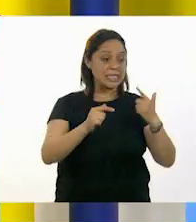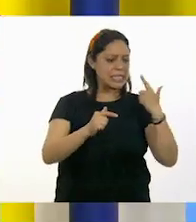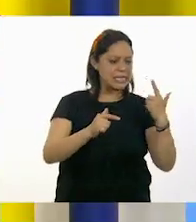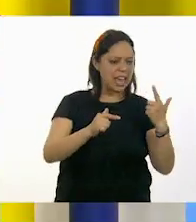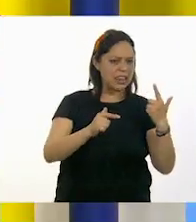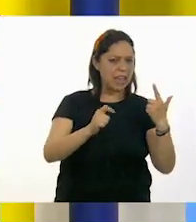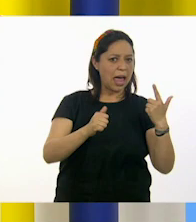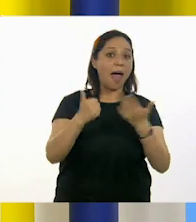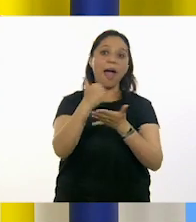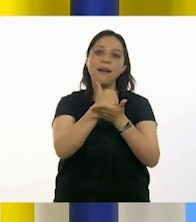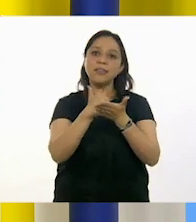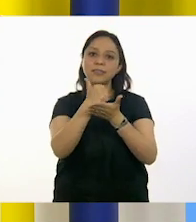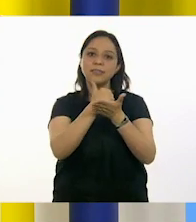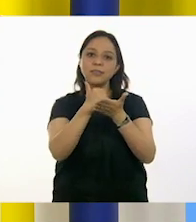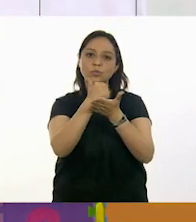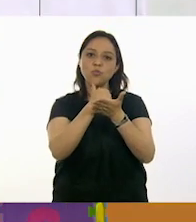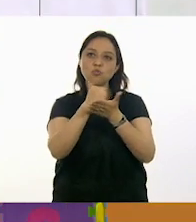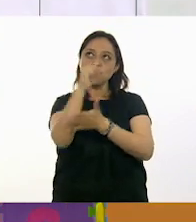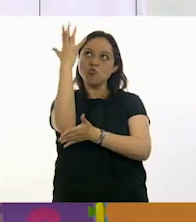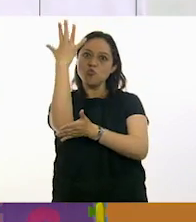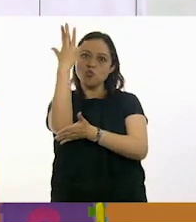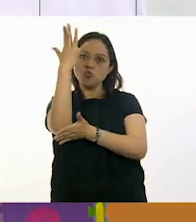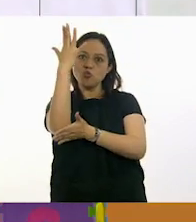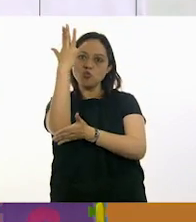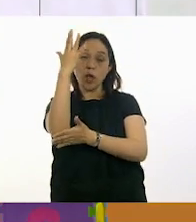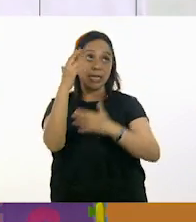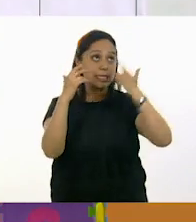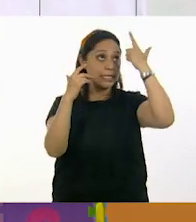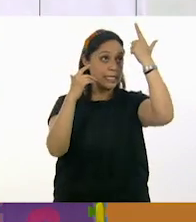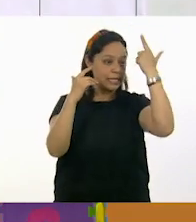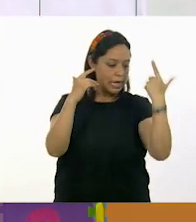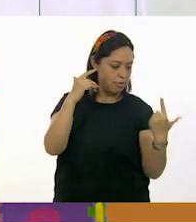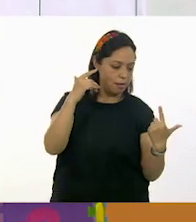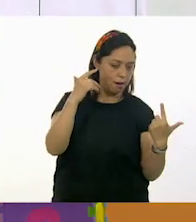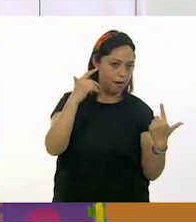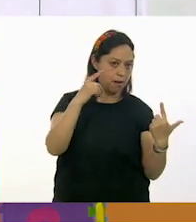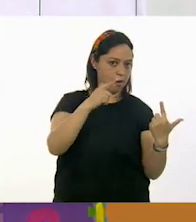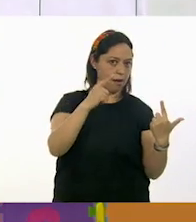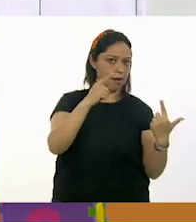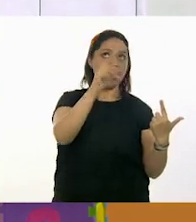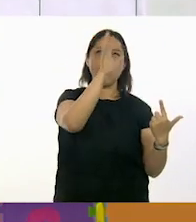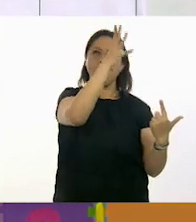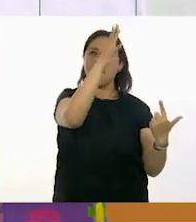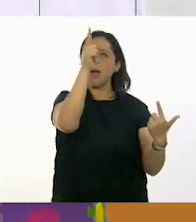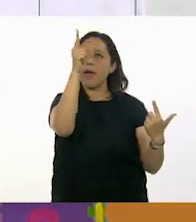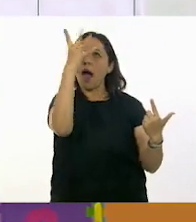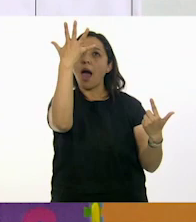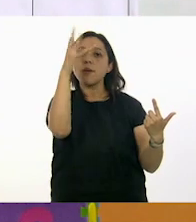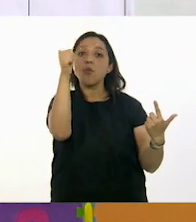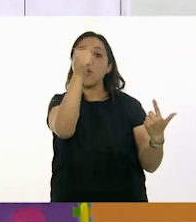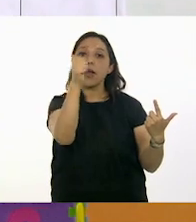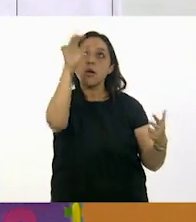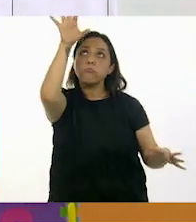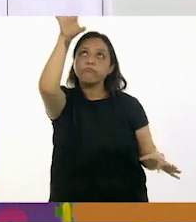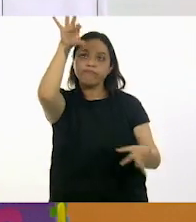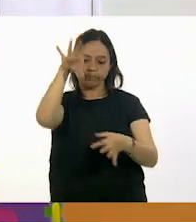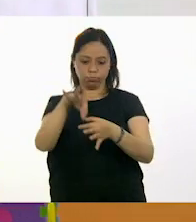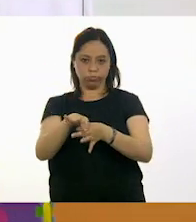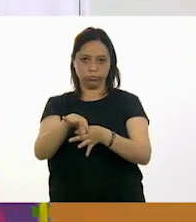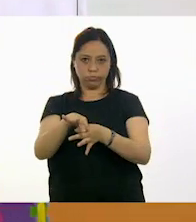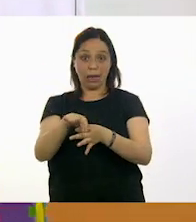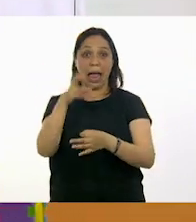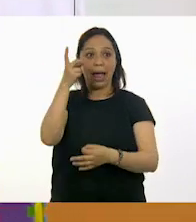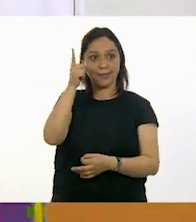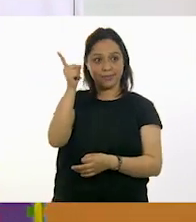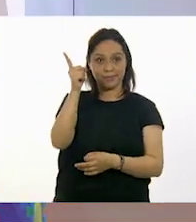azul. 7 azul, 7 azul. La fila del número 7 y la columna del árbol azul. ¡Tarán! Muy bien, esto está.